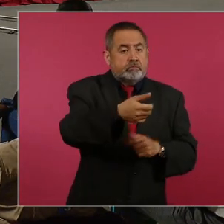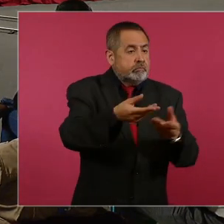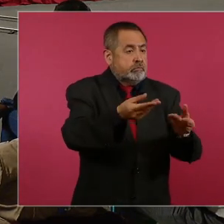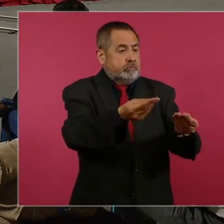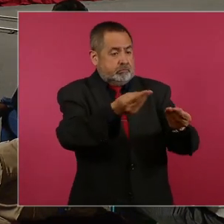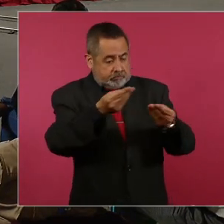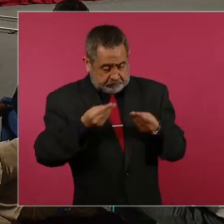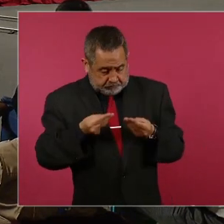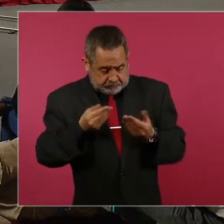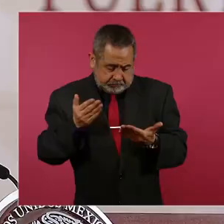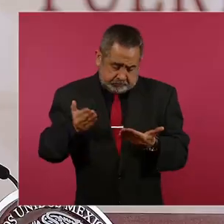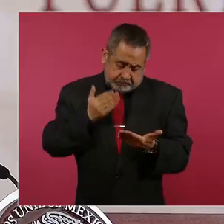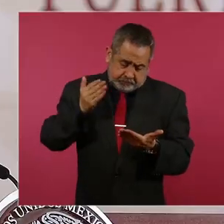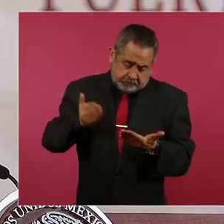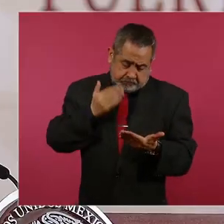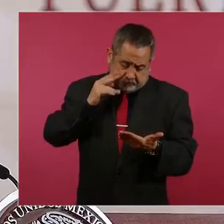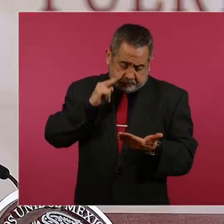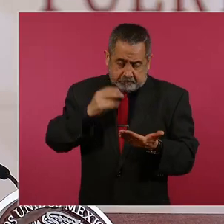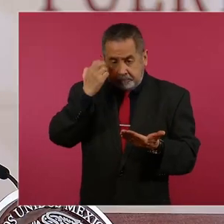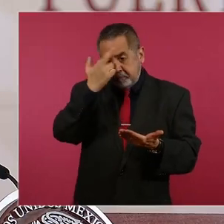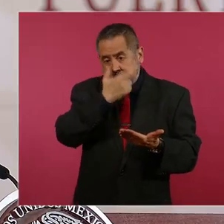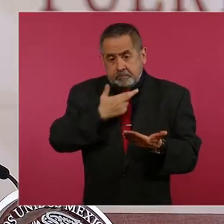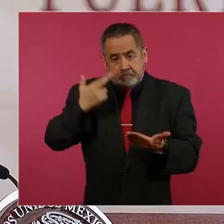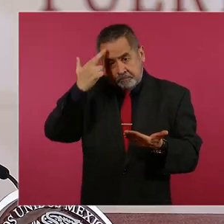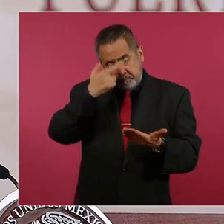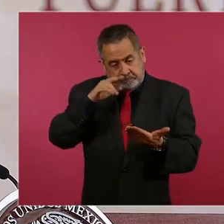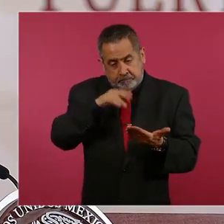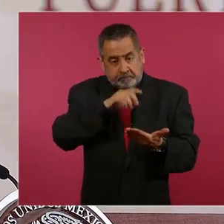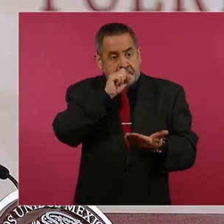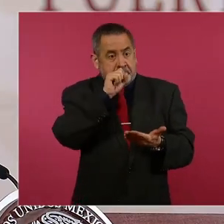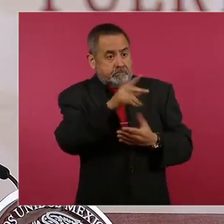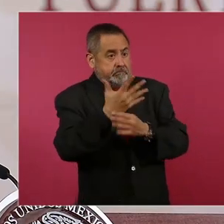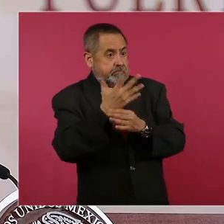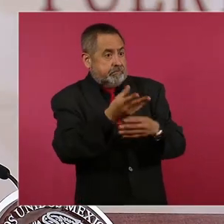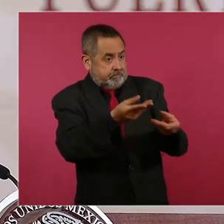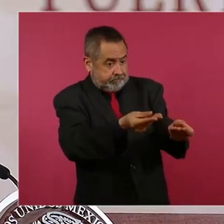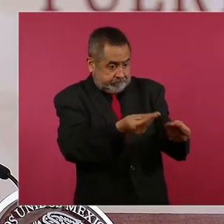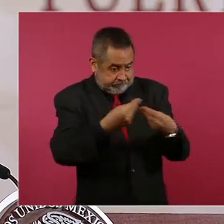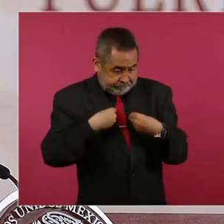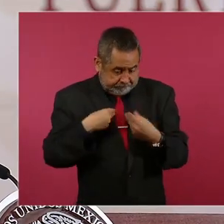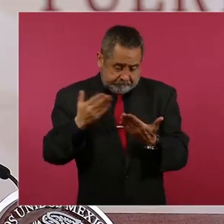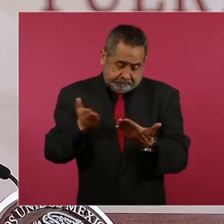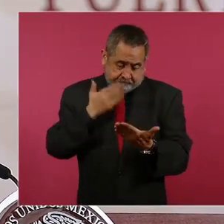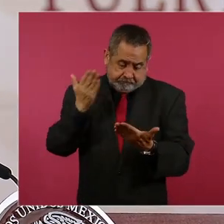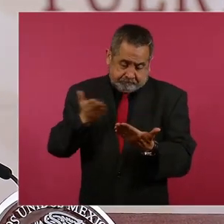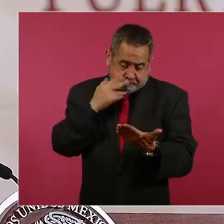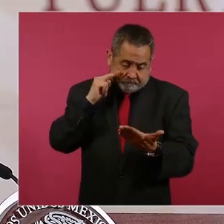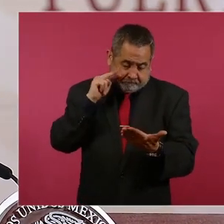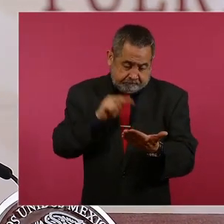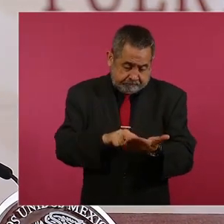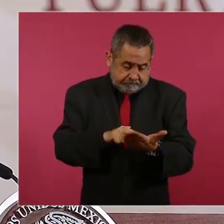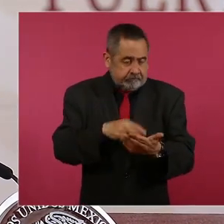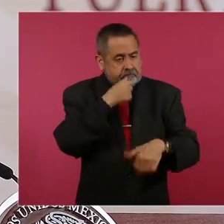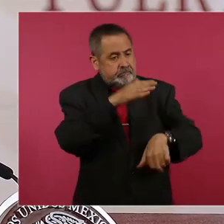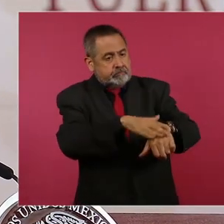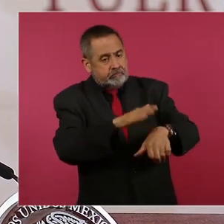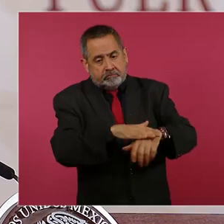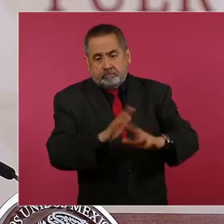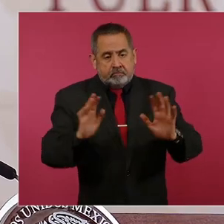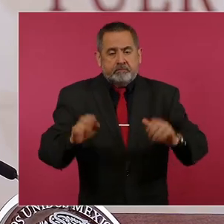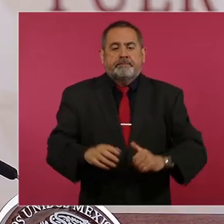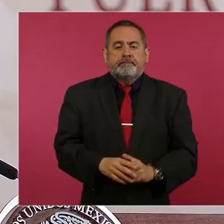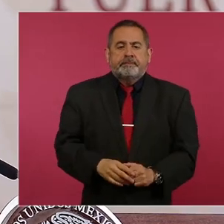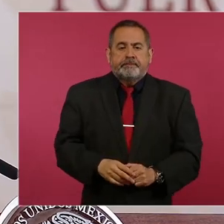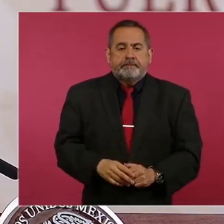Entonces, nosotros revisamos la información que ellos entregan al SAT. Ahora bien, en esta